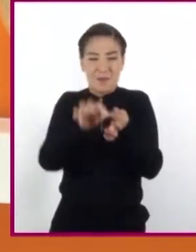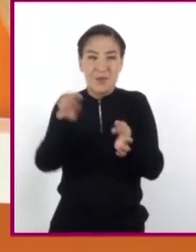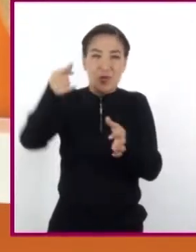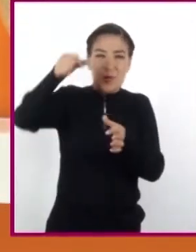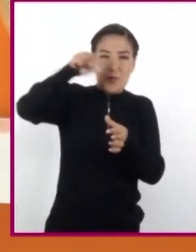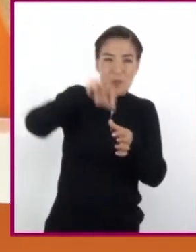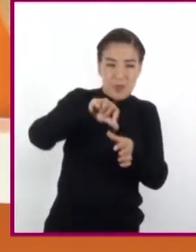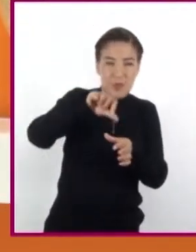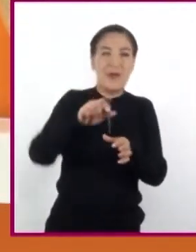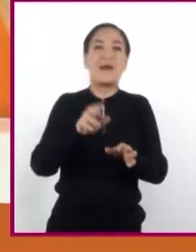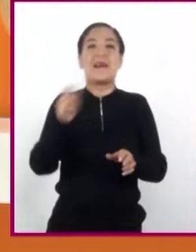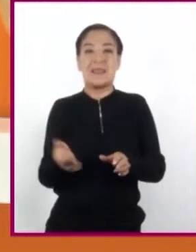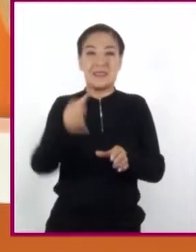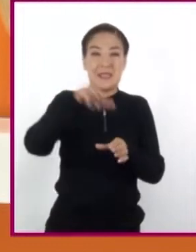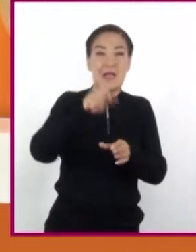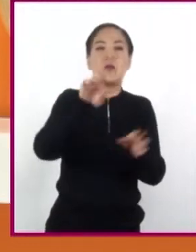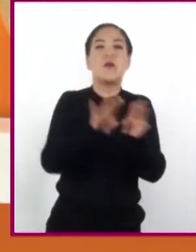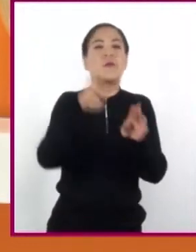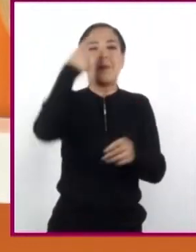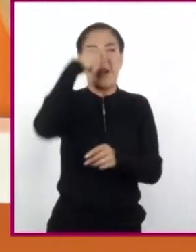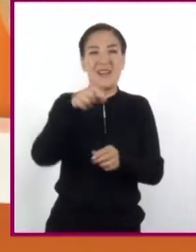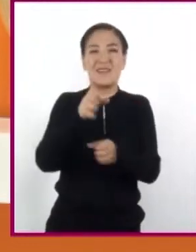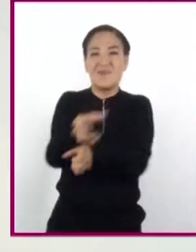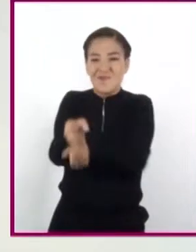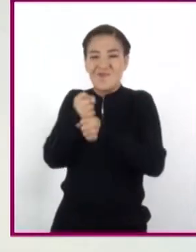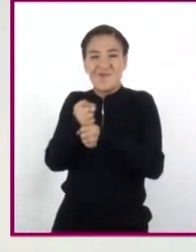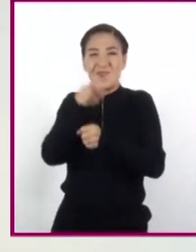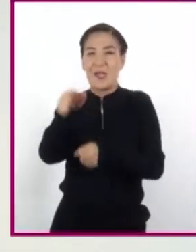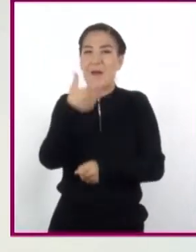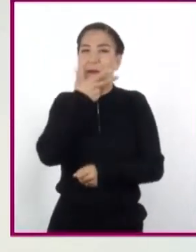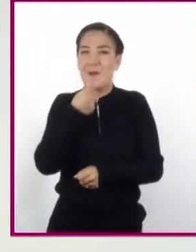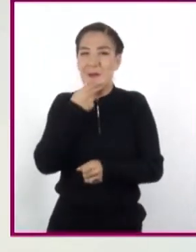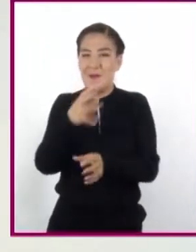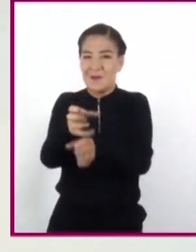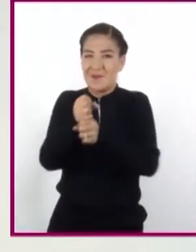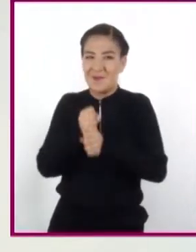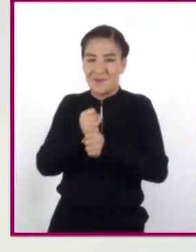hechizo tenía el objetivo de amarrar a un hombre.